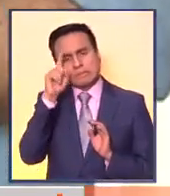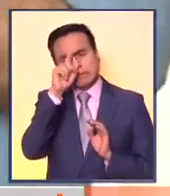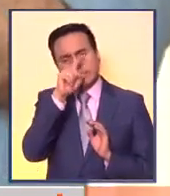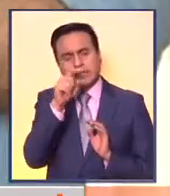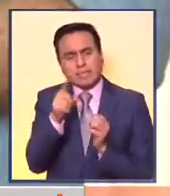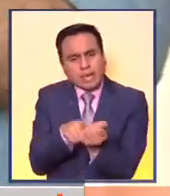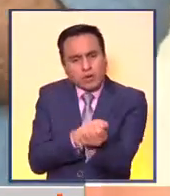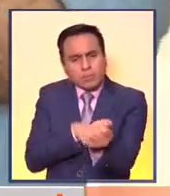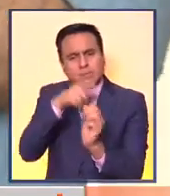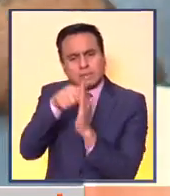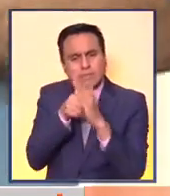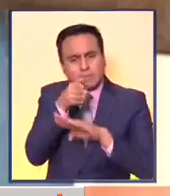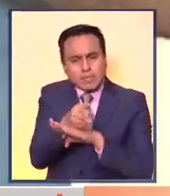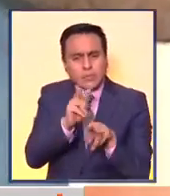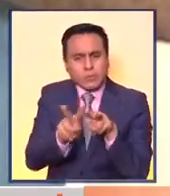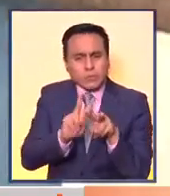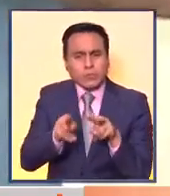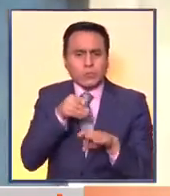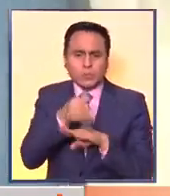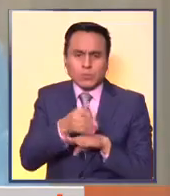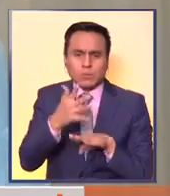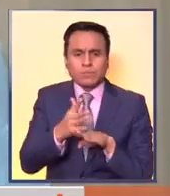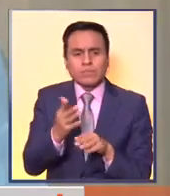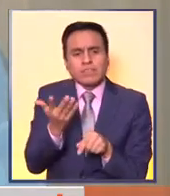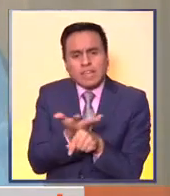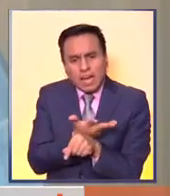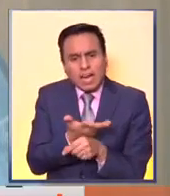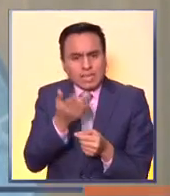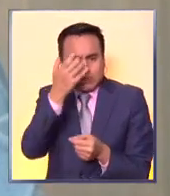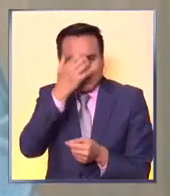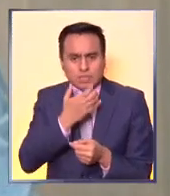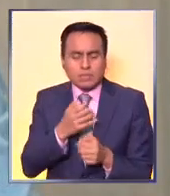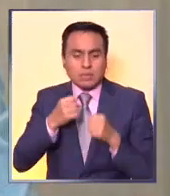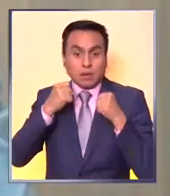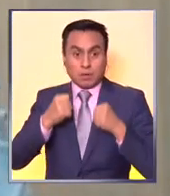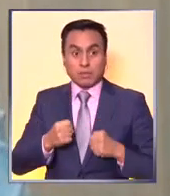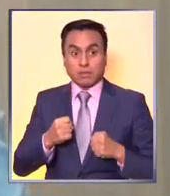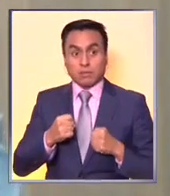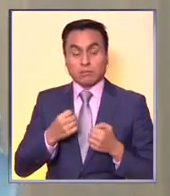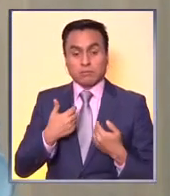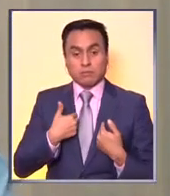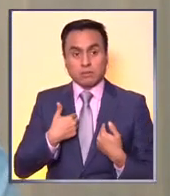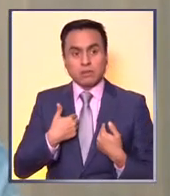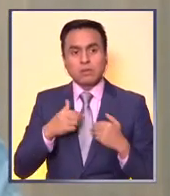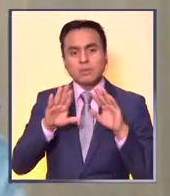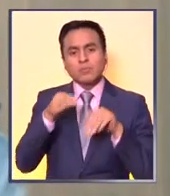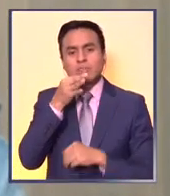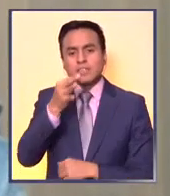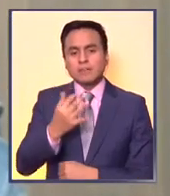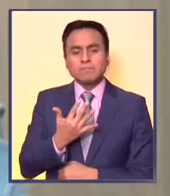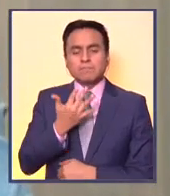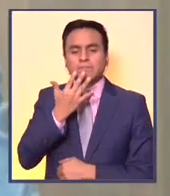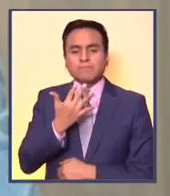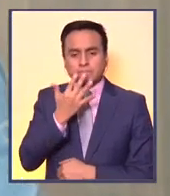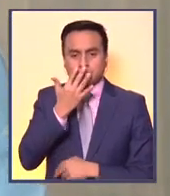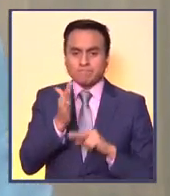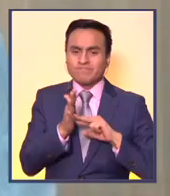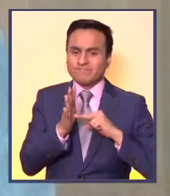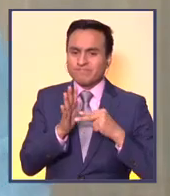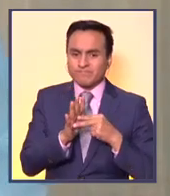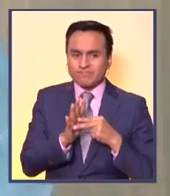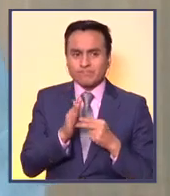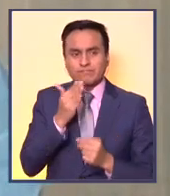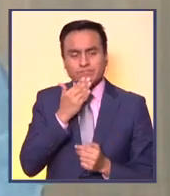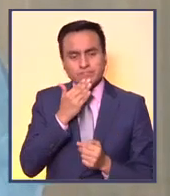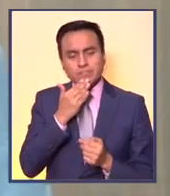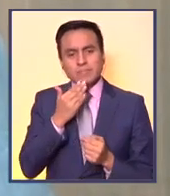tratamiento. De una u otra forma eso provoca un daño, una merma en mi capacidad, como le decía, respiratoria por un lado, por otro